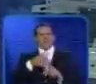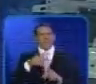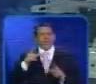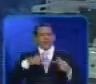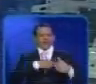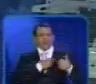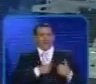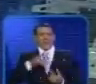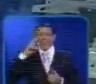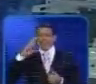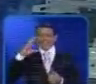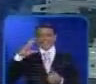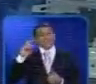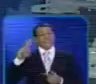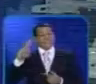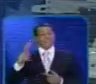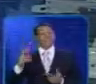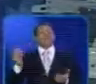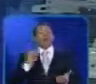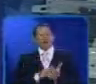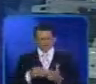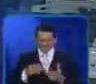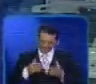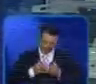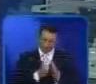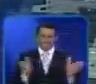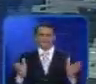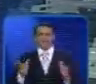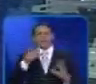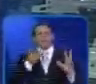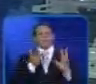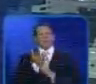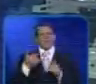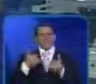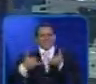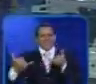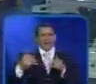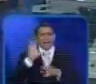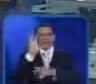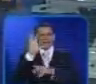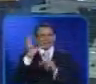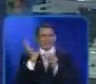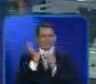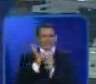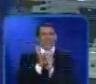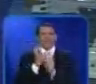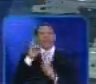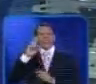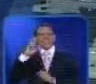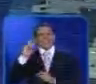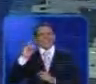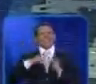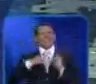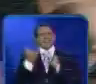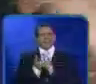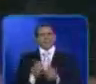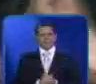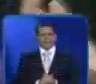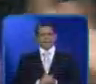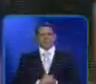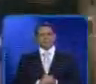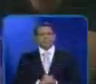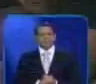corazones. Radio Caracas Televisión se abrió paso a través del novísimo medio por suscripción, RCTV Internacional.